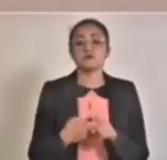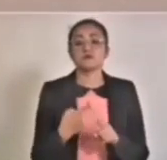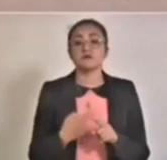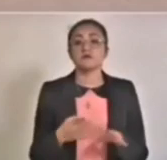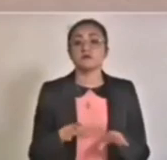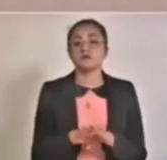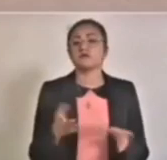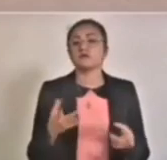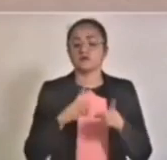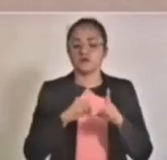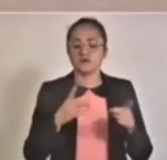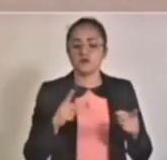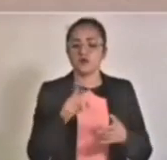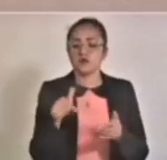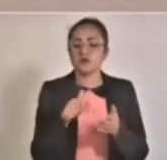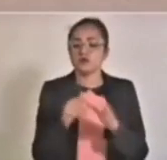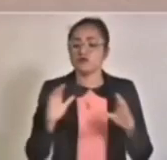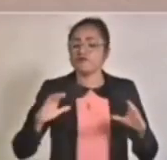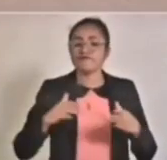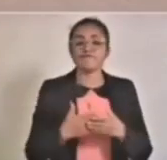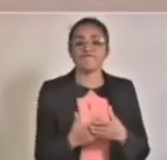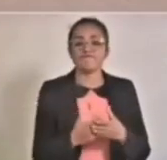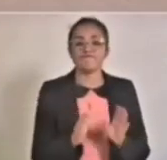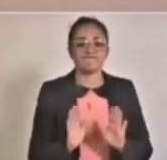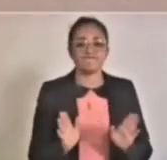se desarrollan en lugares cerrados.